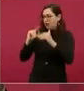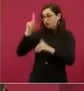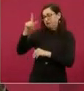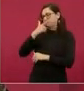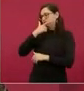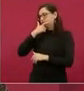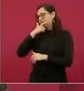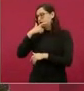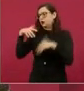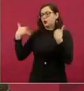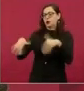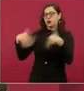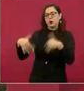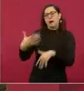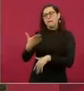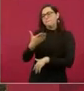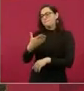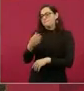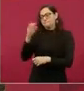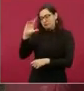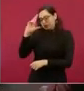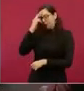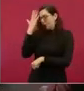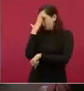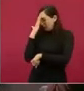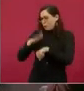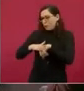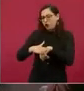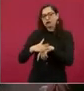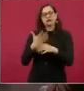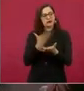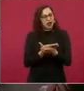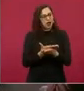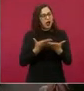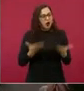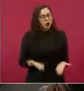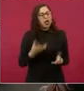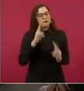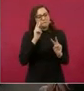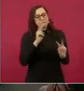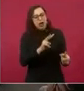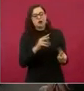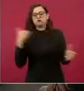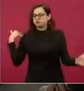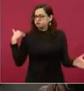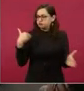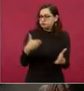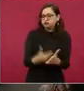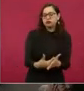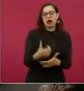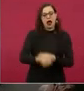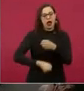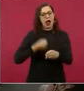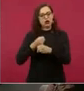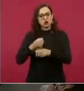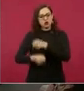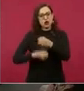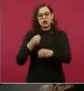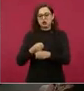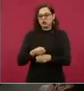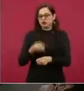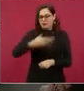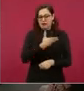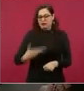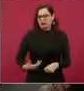británica. Y desde luego ese recuerdo le ha mantenido viendo todo el progreso que se ha hecho en estos años de la administración del